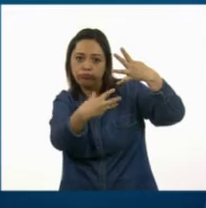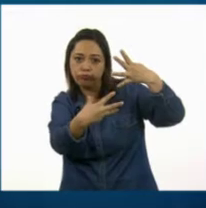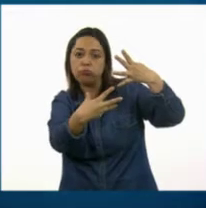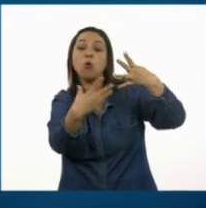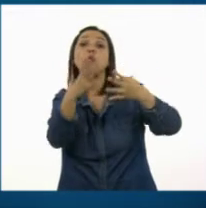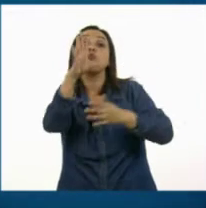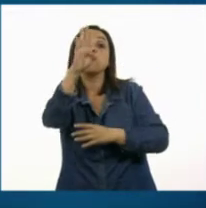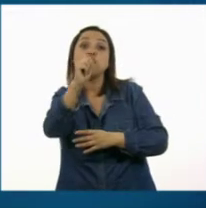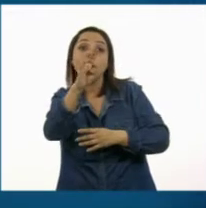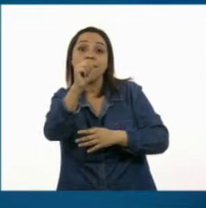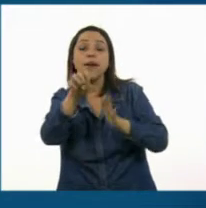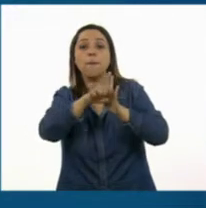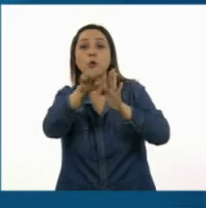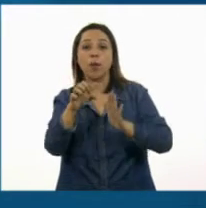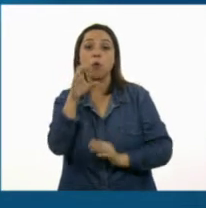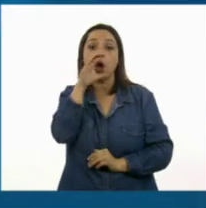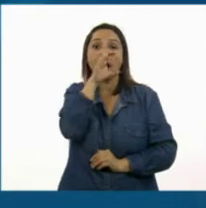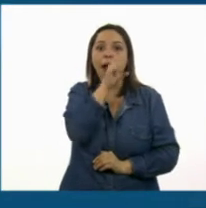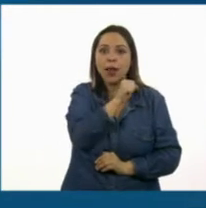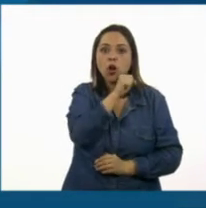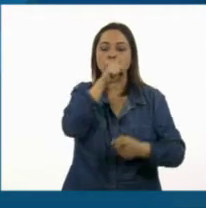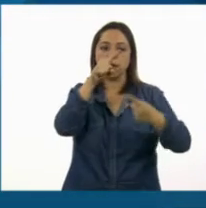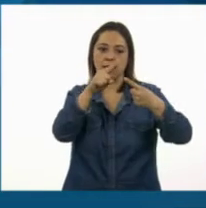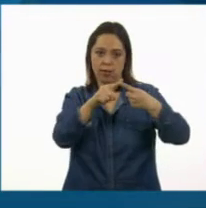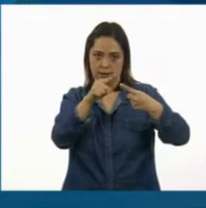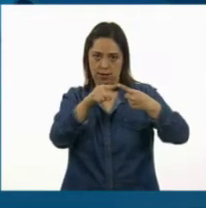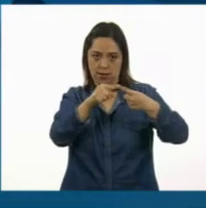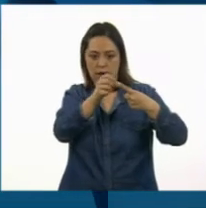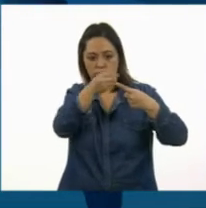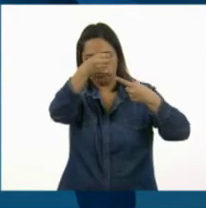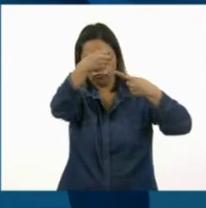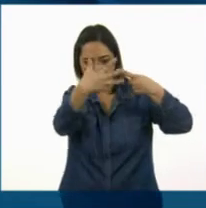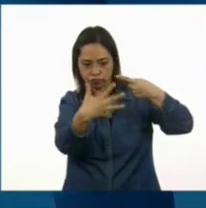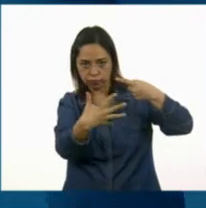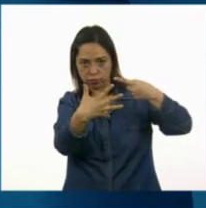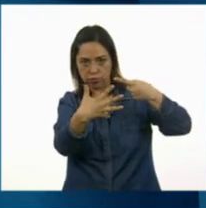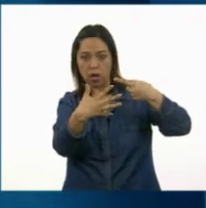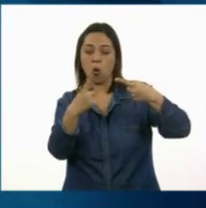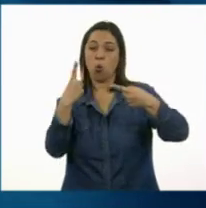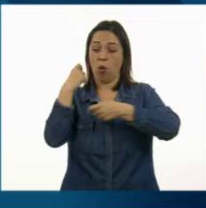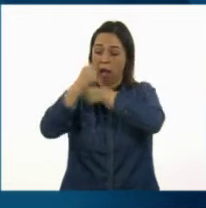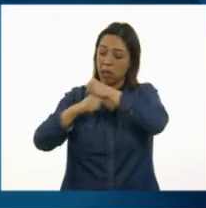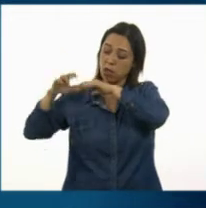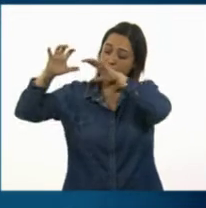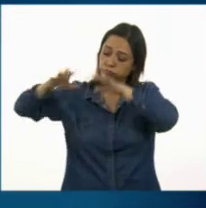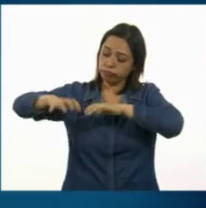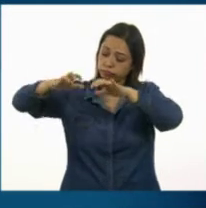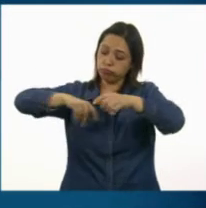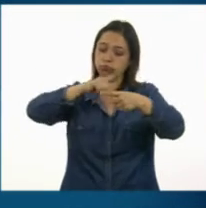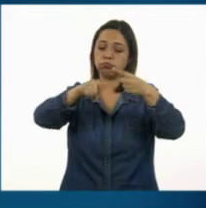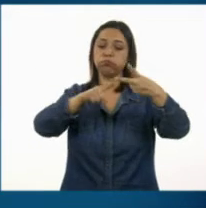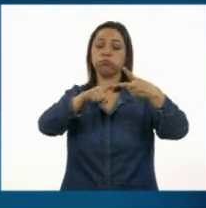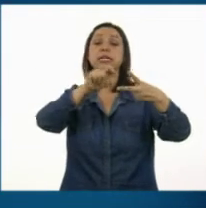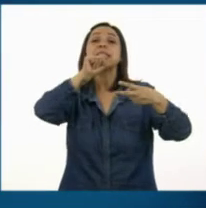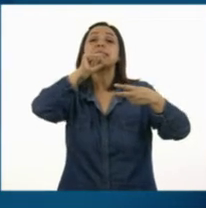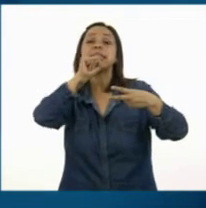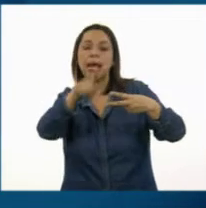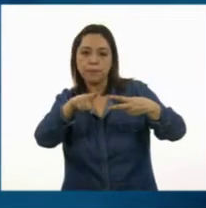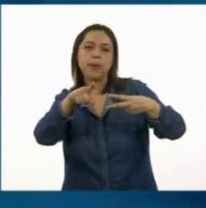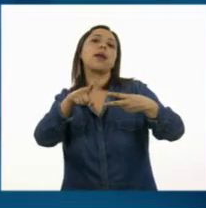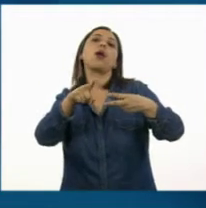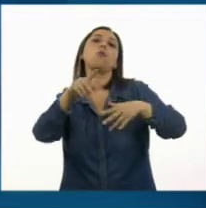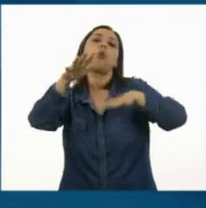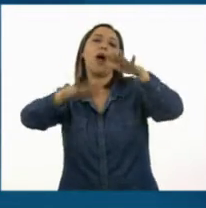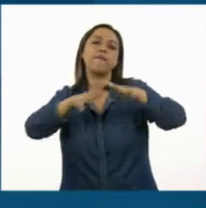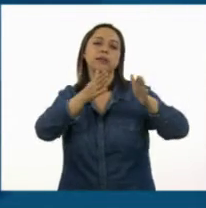El tropical, por ejemplo, se divide en tropical con lluvias todo el año y tropical con lluvias estacionales. Vamos ubicándolo.